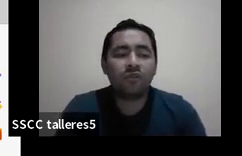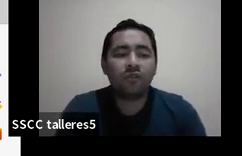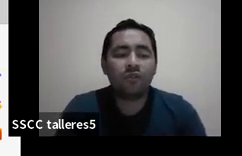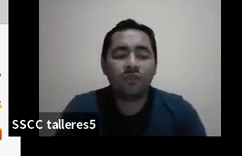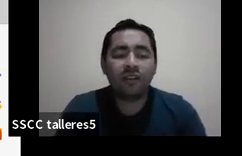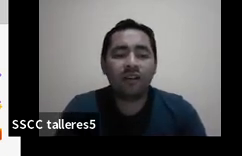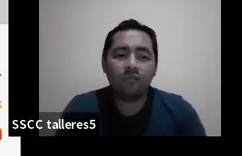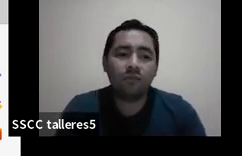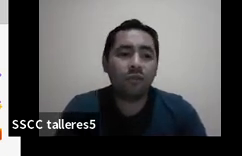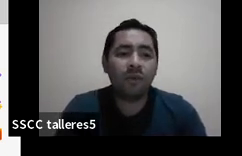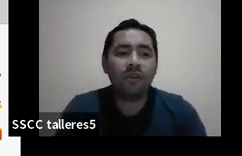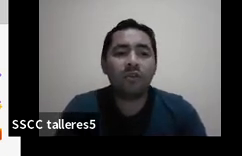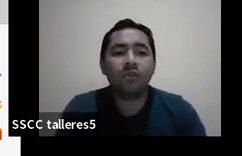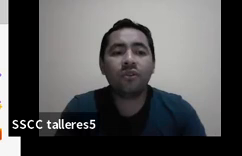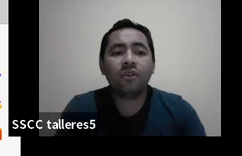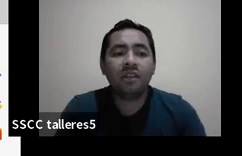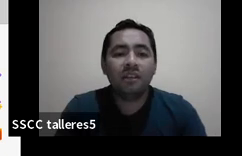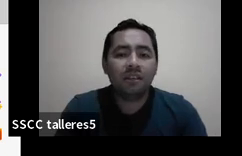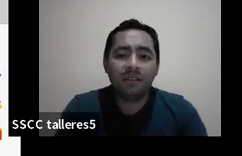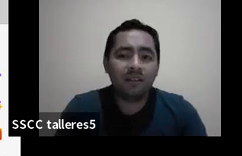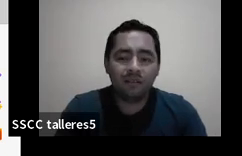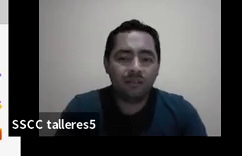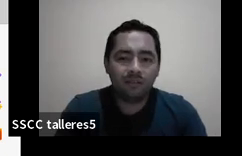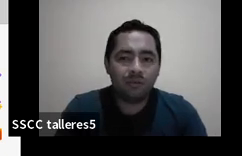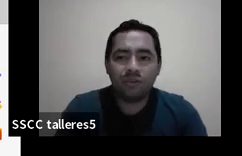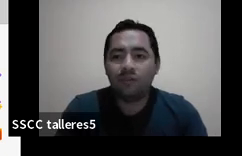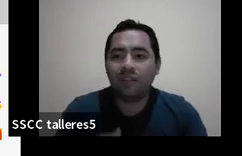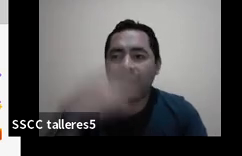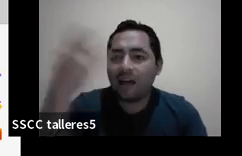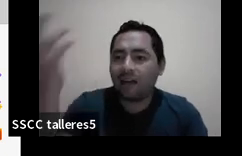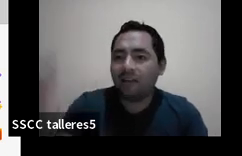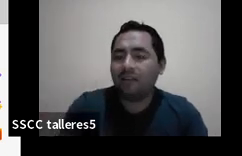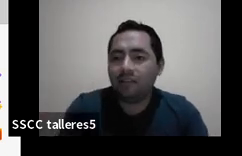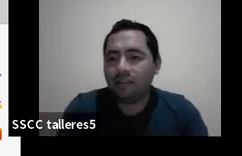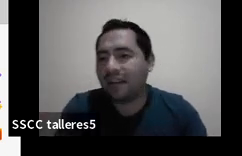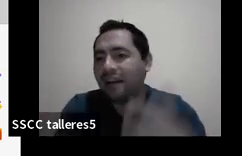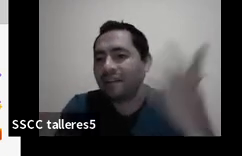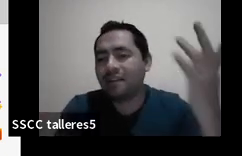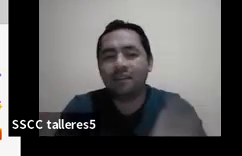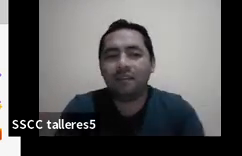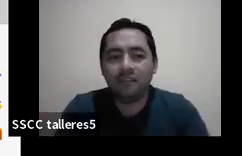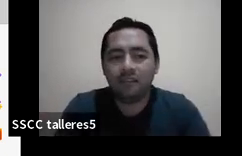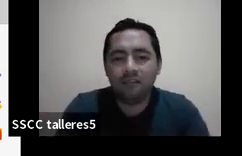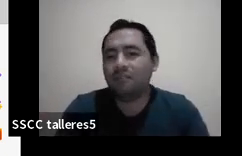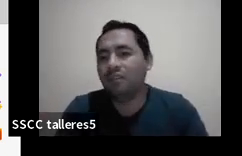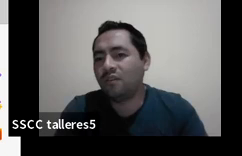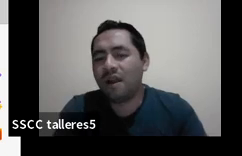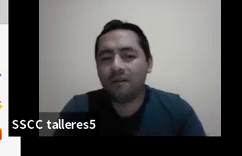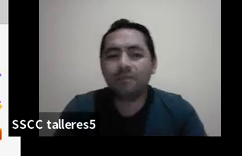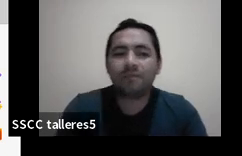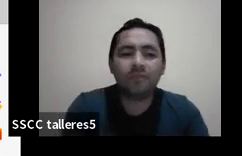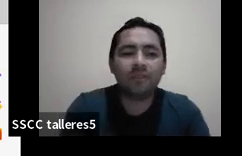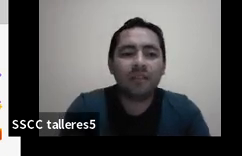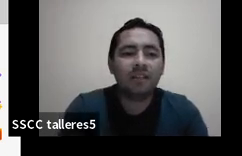con sordera o a tu compañero sordo, quizás los he escuchado gritar y reírse y